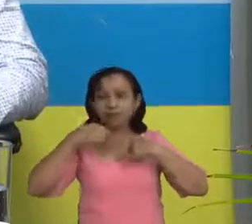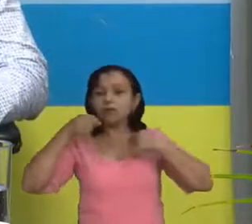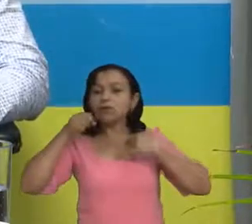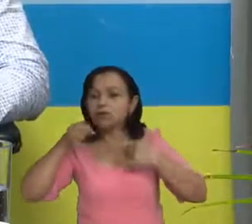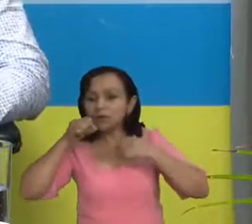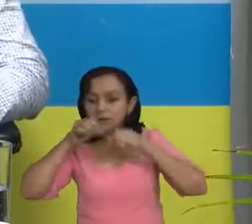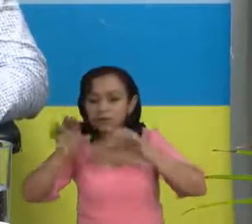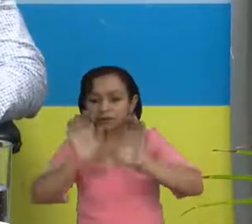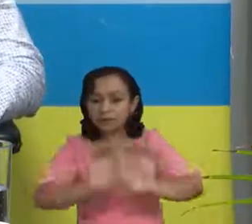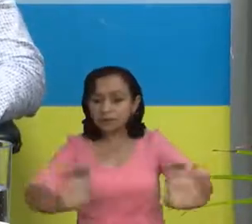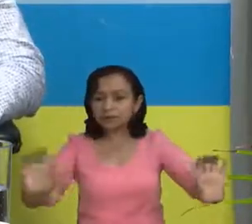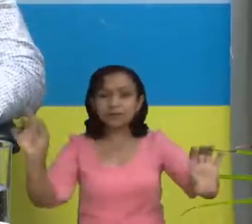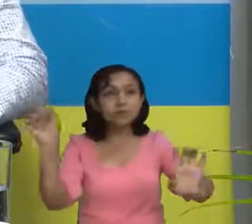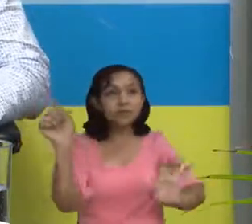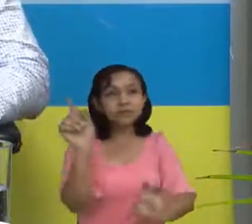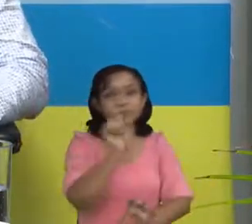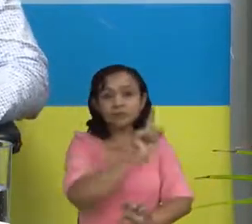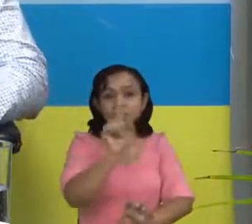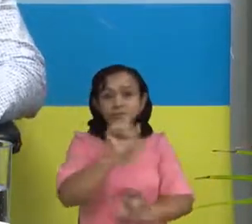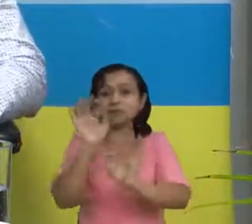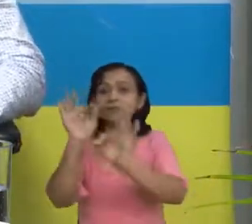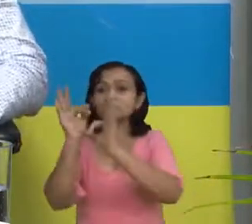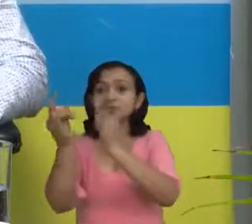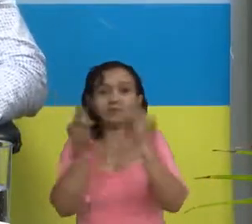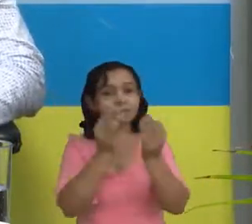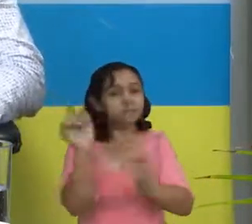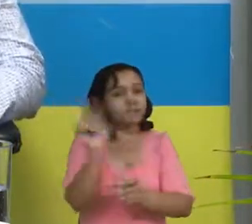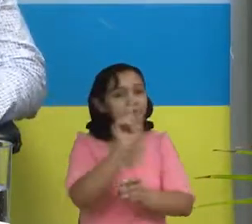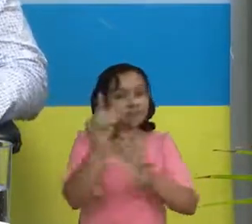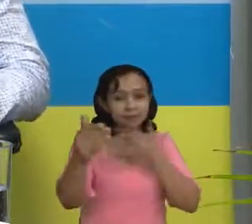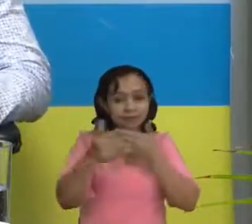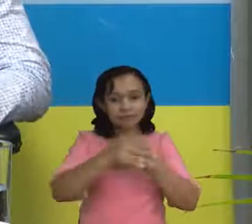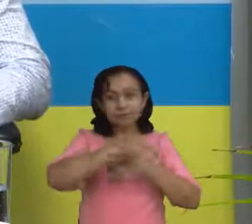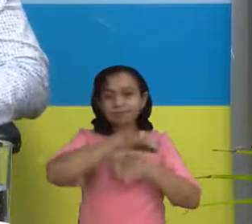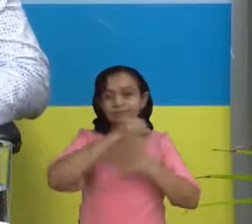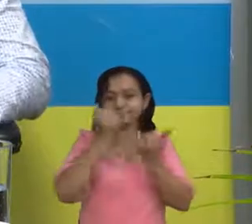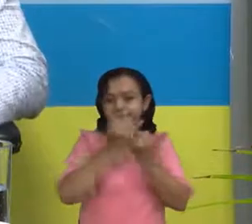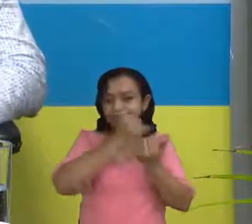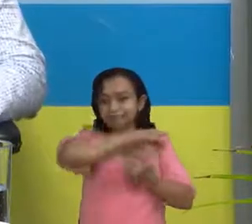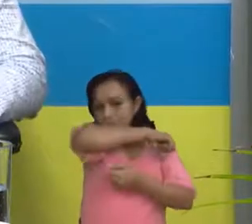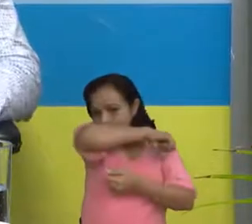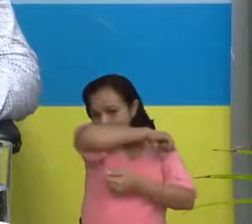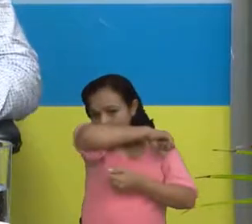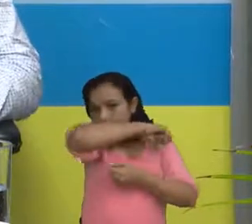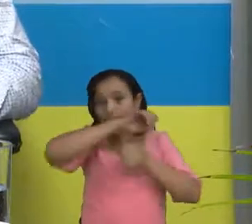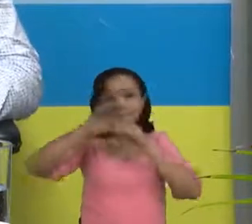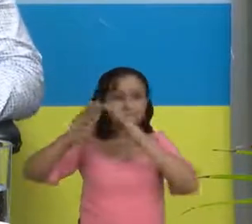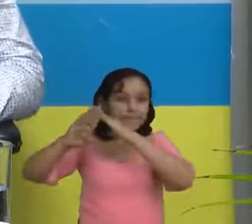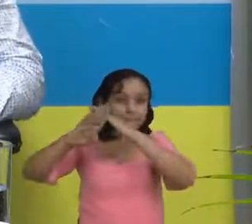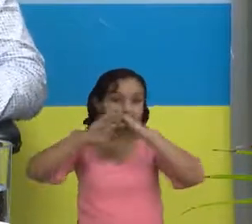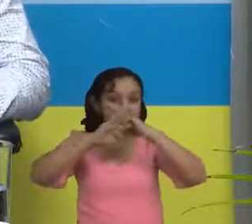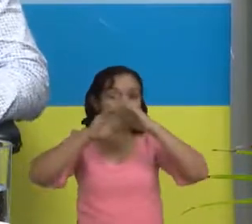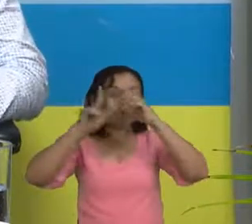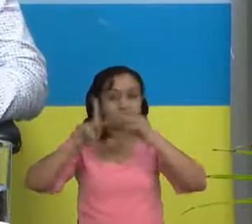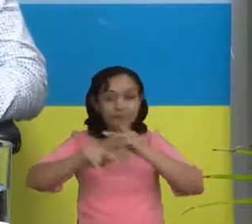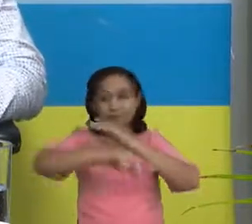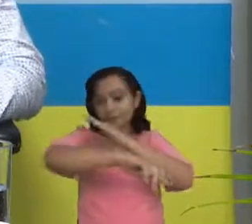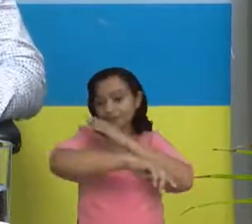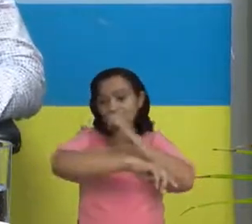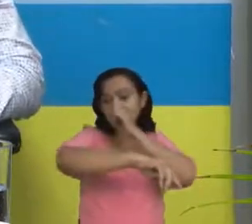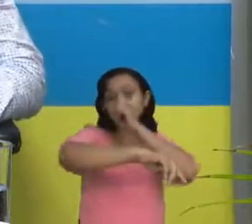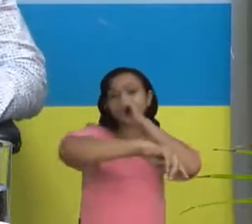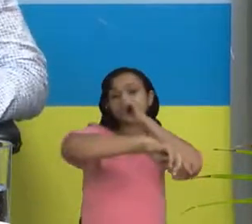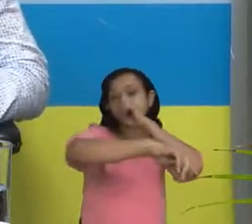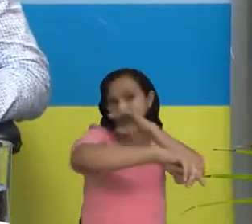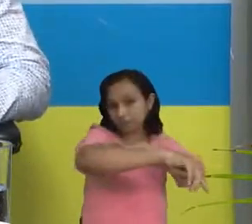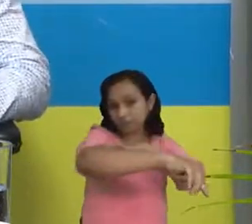de nuestros niños o algún familiar o alguna persona que esté cerca. Usar el codo para que la saliva o las partículas de